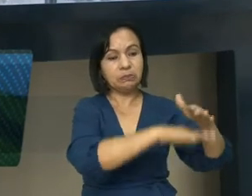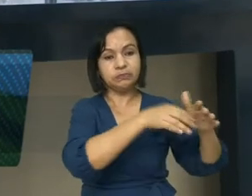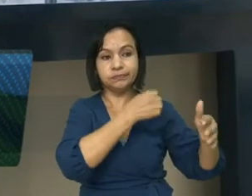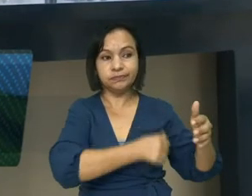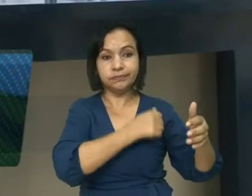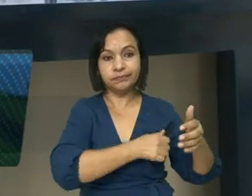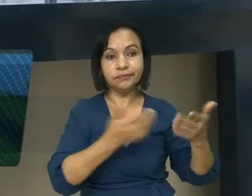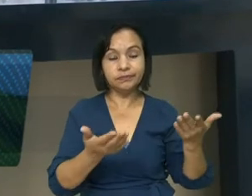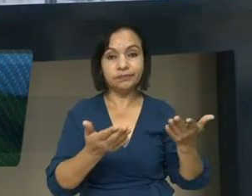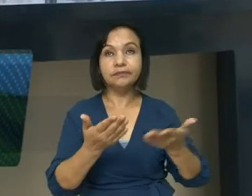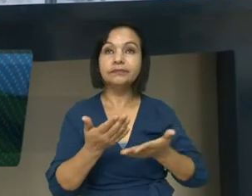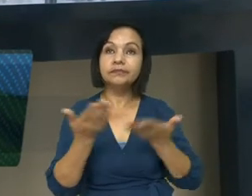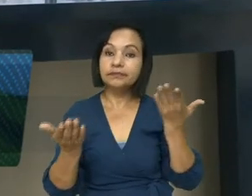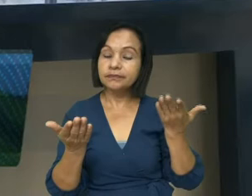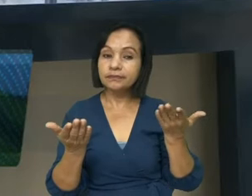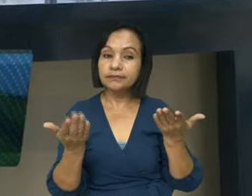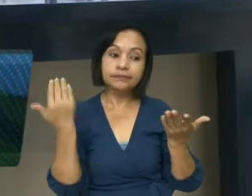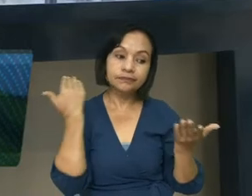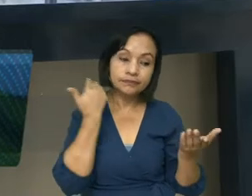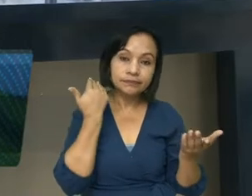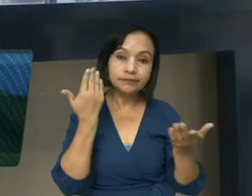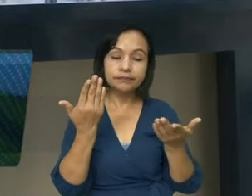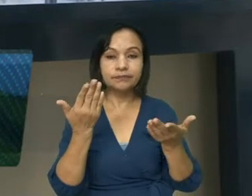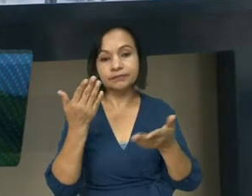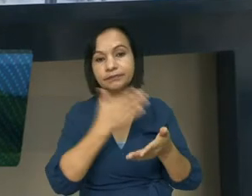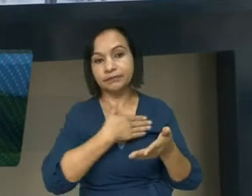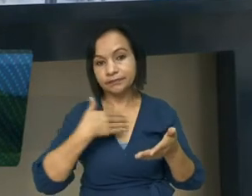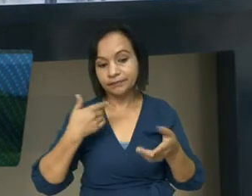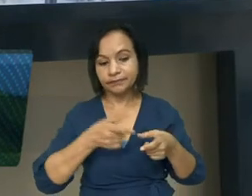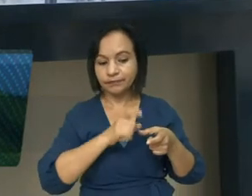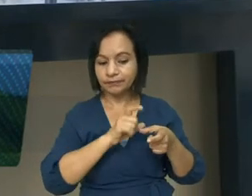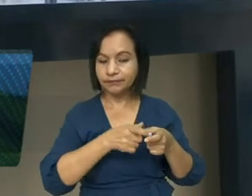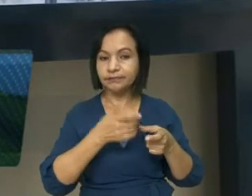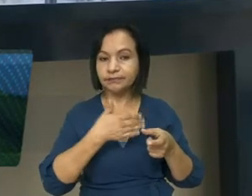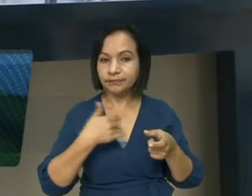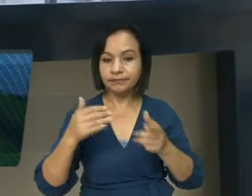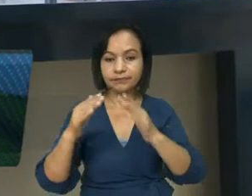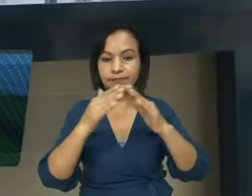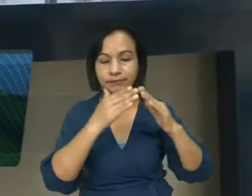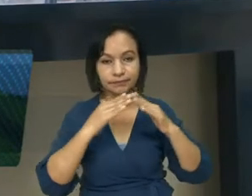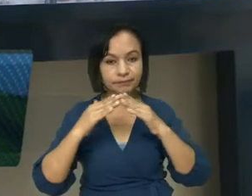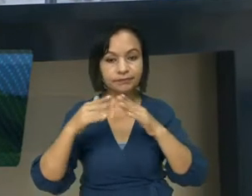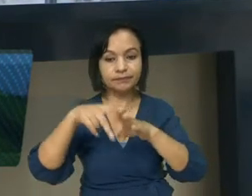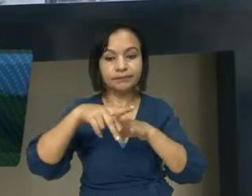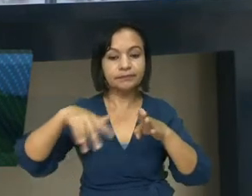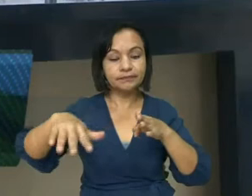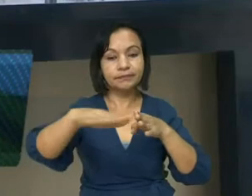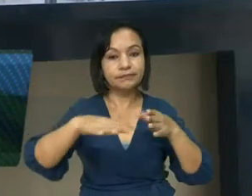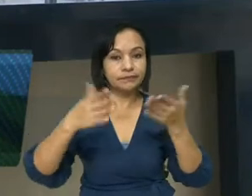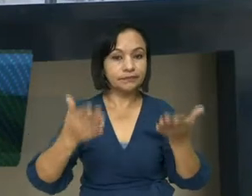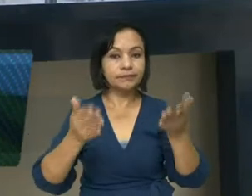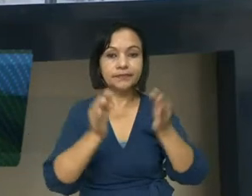A veces el beneficio salimos ganando todo, y sobre todo las comunidades rurales. Entonces, ese dato